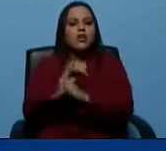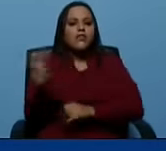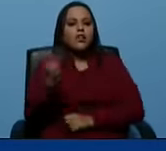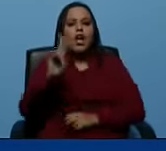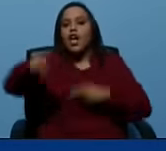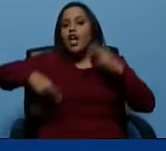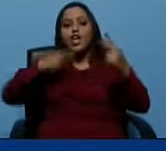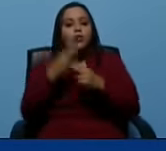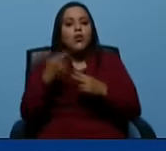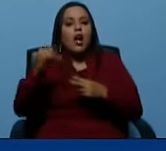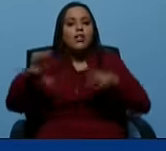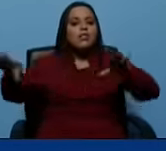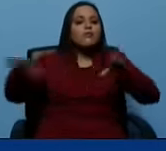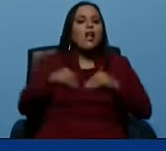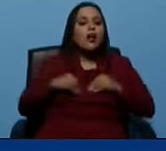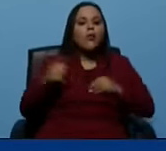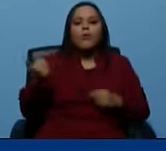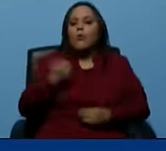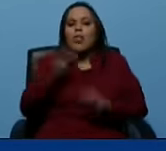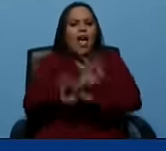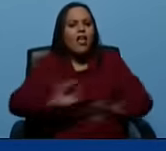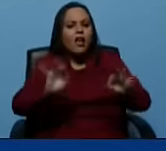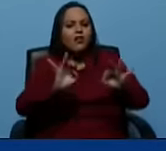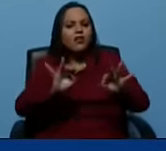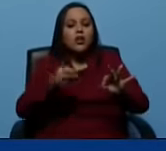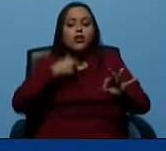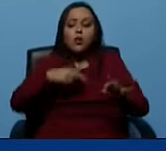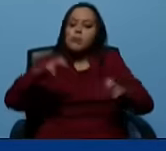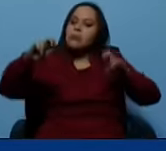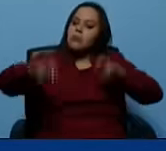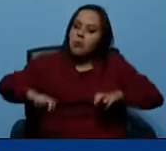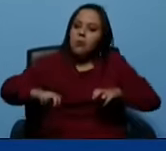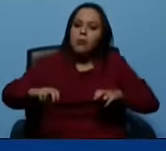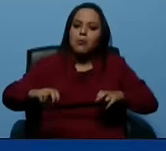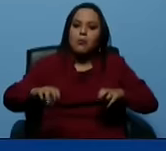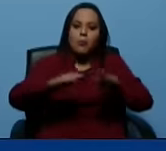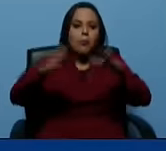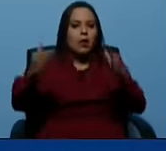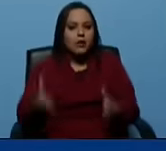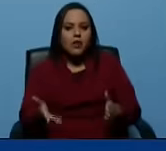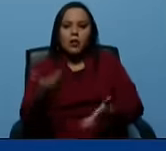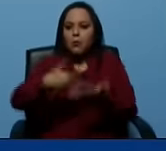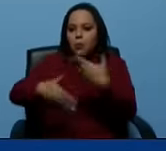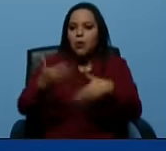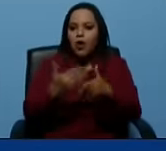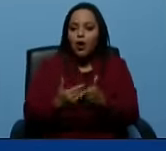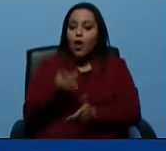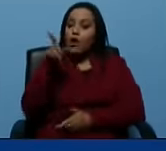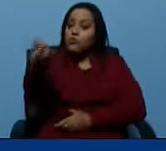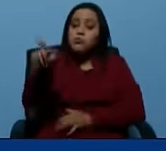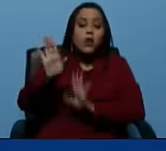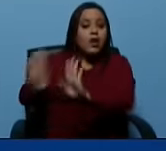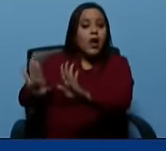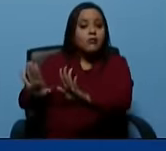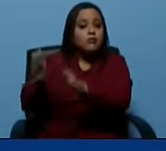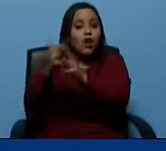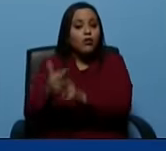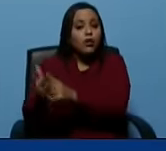nunca seremos esclavos de nadie. Nos sentaremos en la mesa de tú a tú. Tú allá, gringo, yo